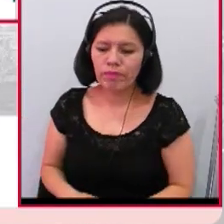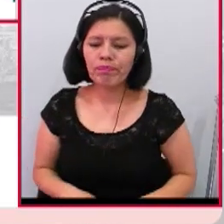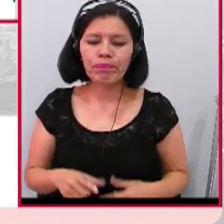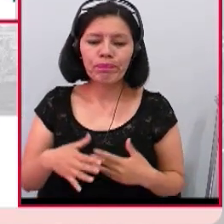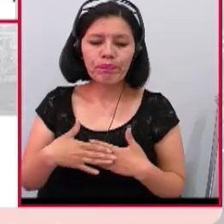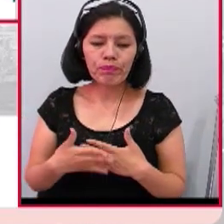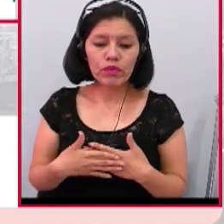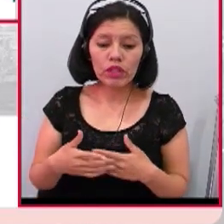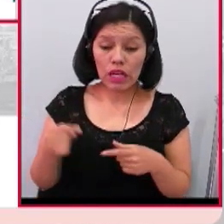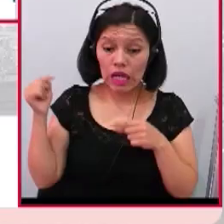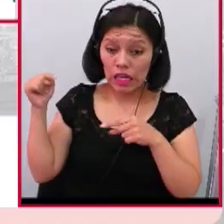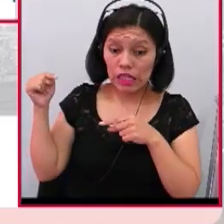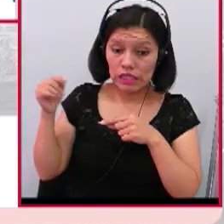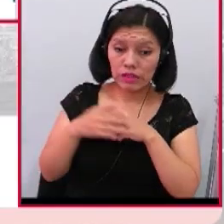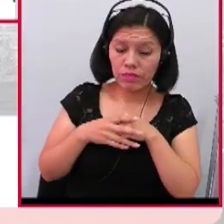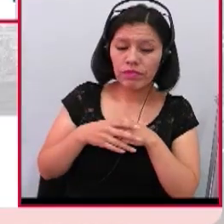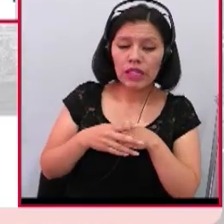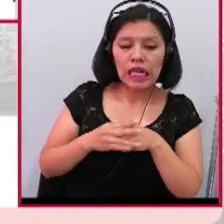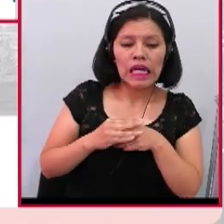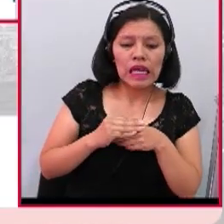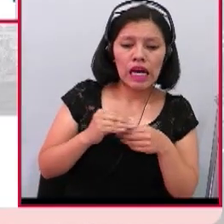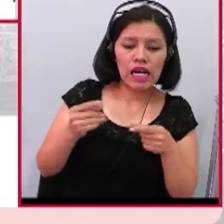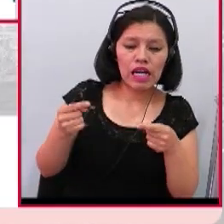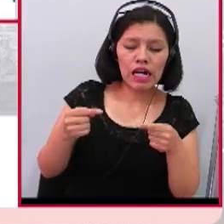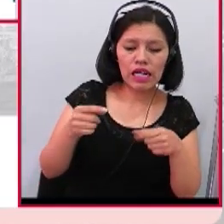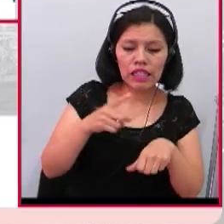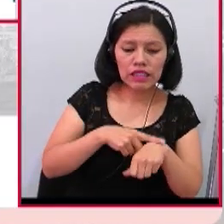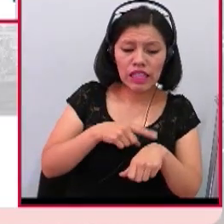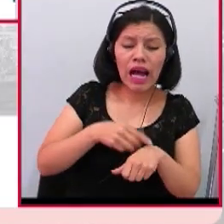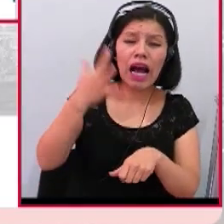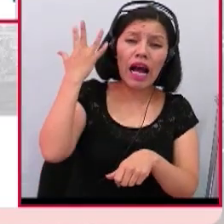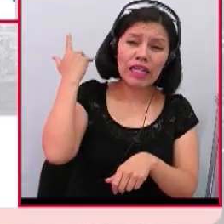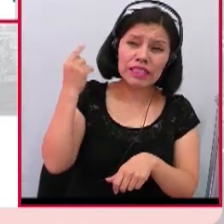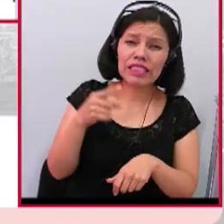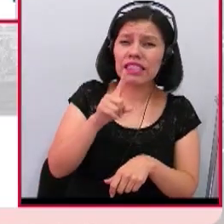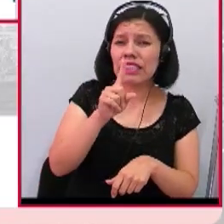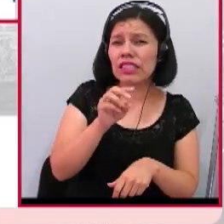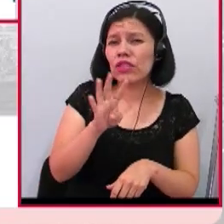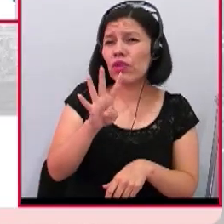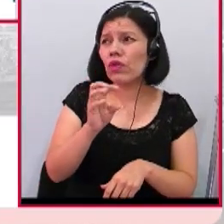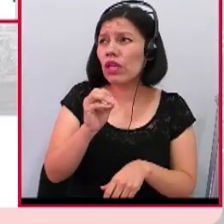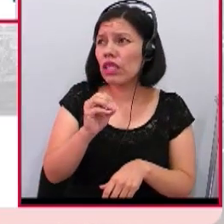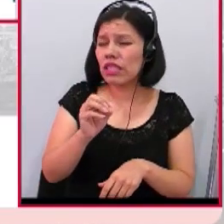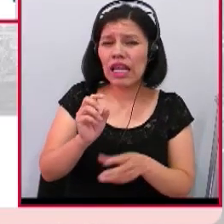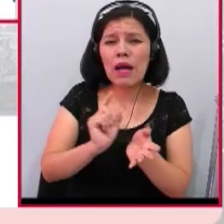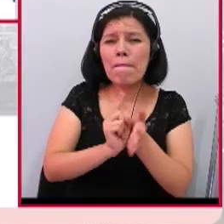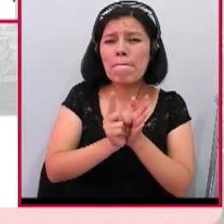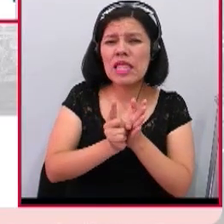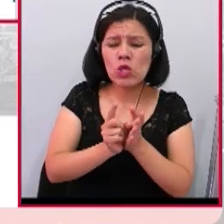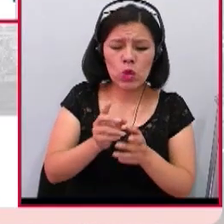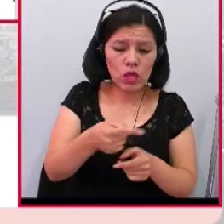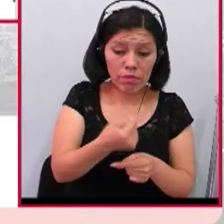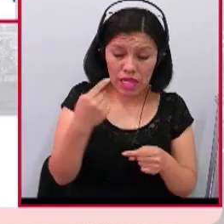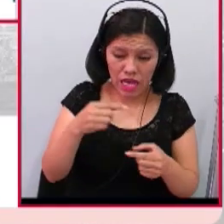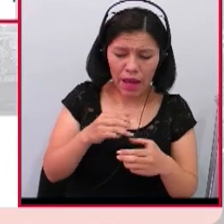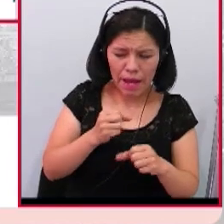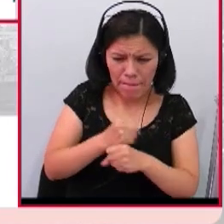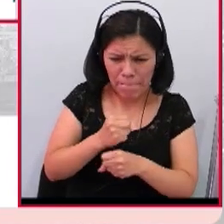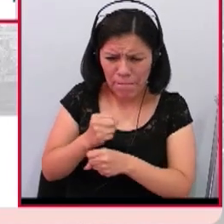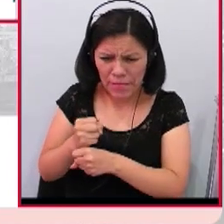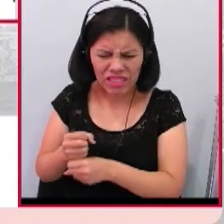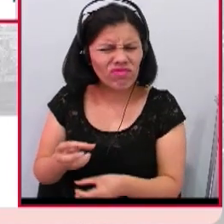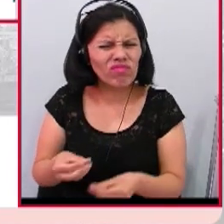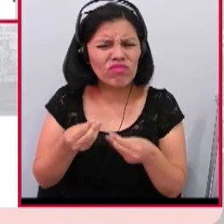horno. Entonces, si antes aplicaba 140 minutos para este proceso, estoy dando 140 minutos. ¿Cómo hago para minimizar